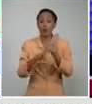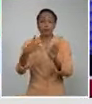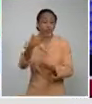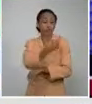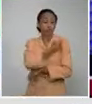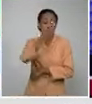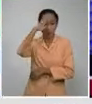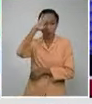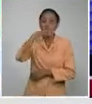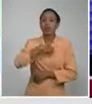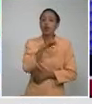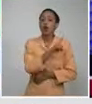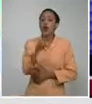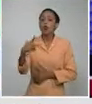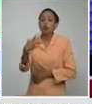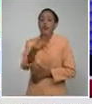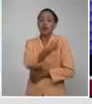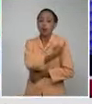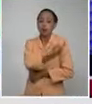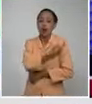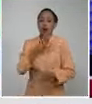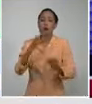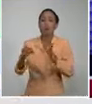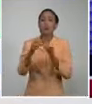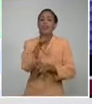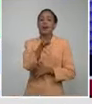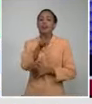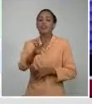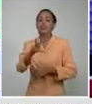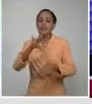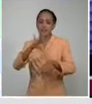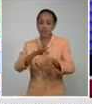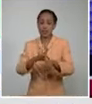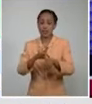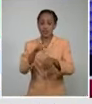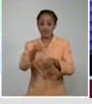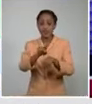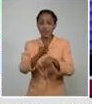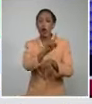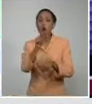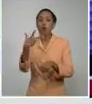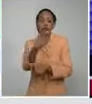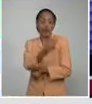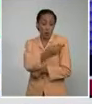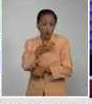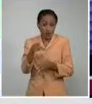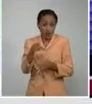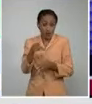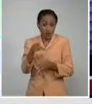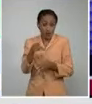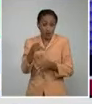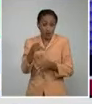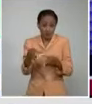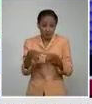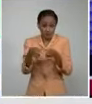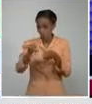11 vacunas que protegen contra 13 enfermedades, y de esas 11 vacunas, 8 son de producción